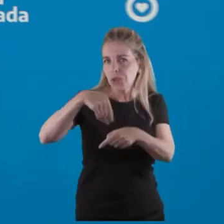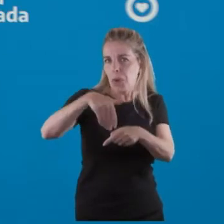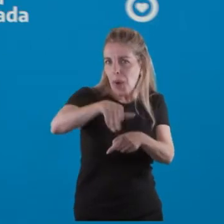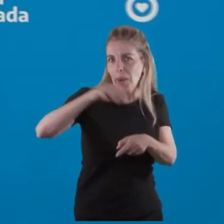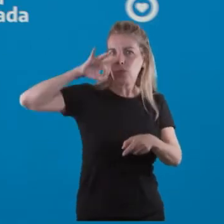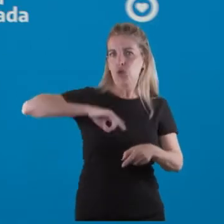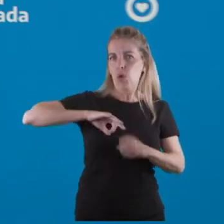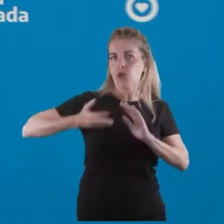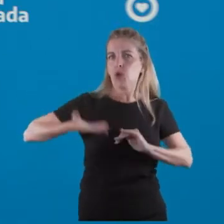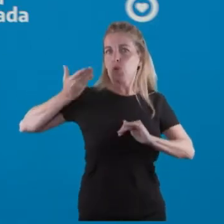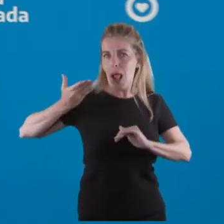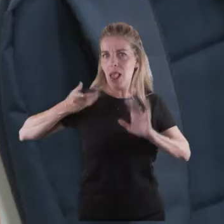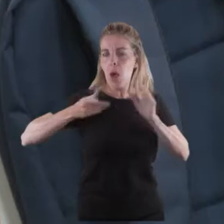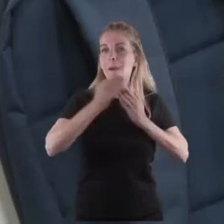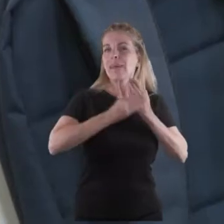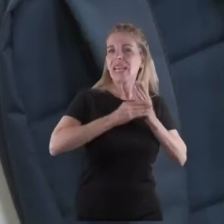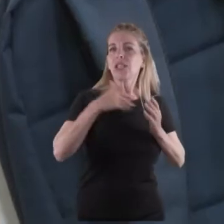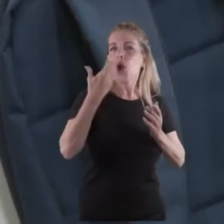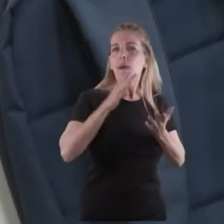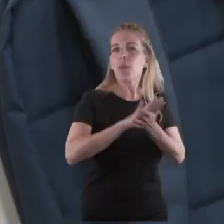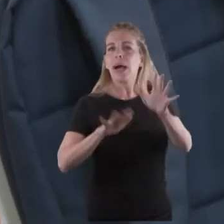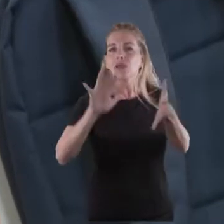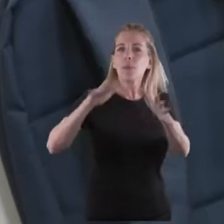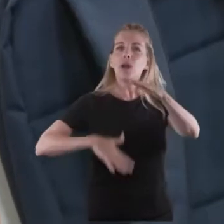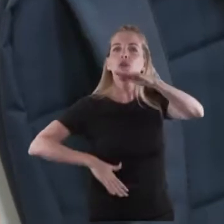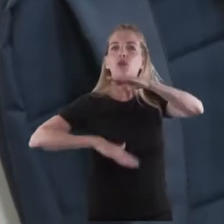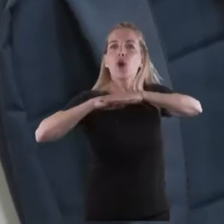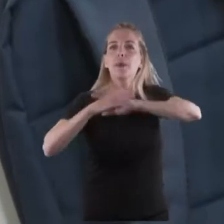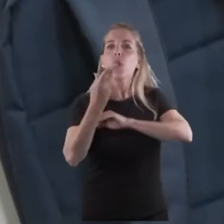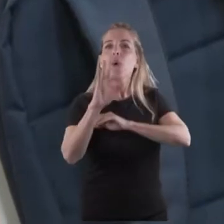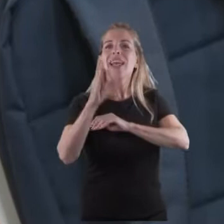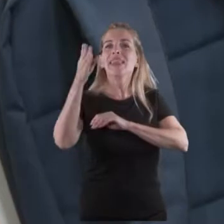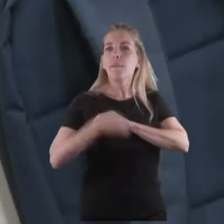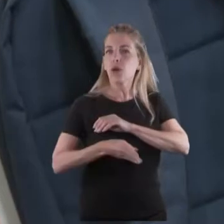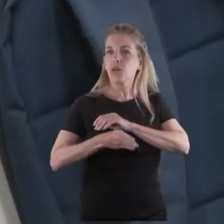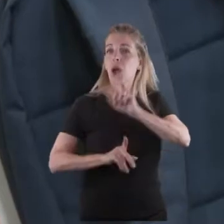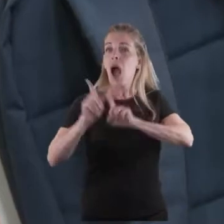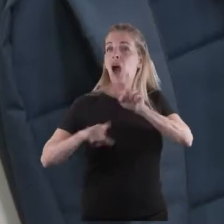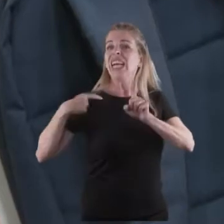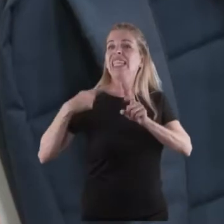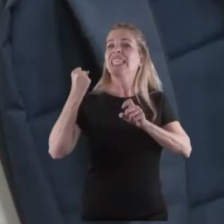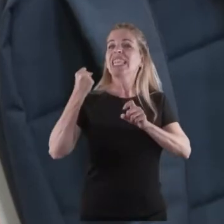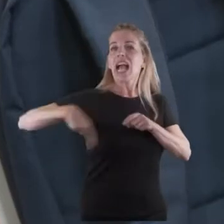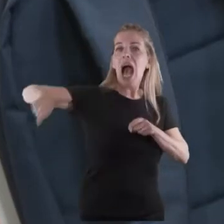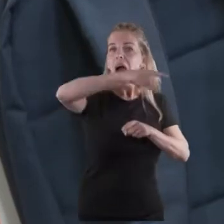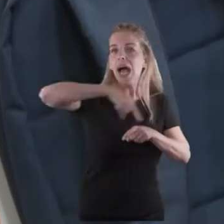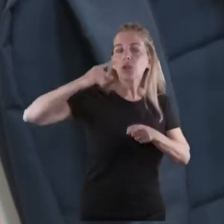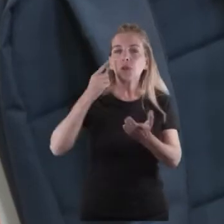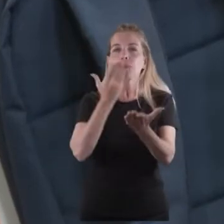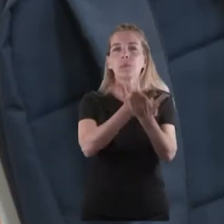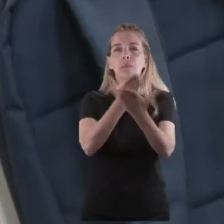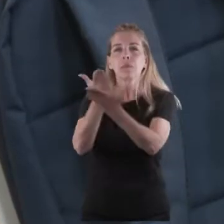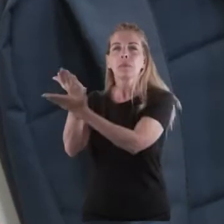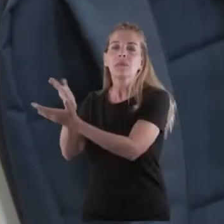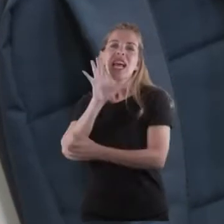ministro de trabajo claudio moroni habló de un techo del 40% cuando hay gremios que se están hablando de la posibilidad de pedir incrementos en torno al